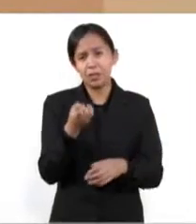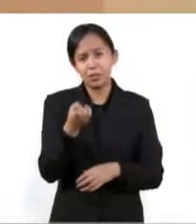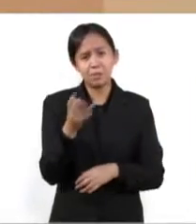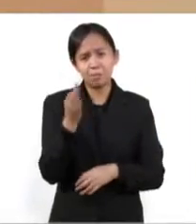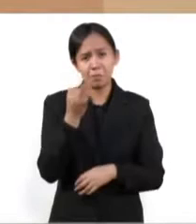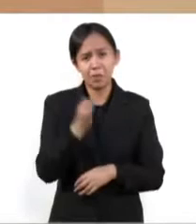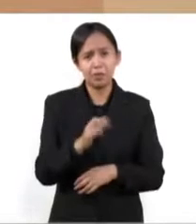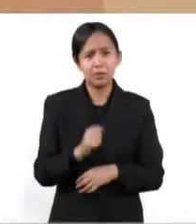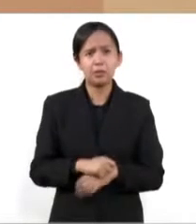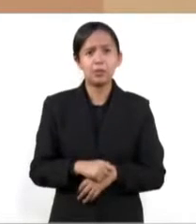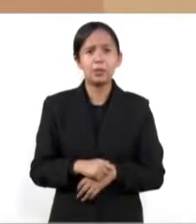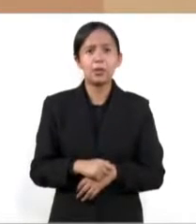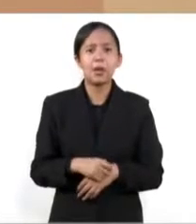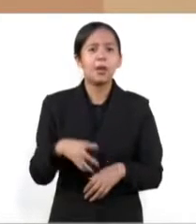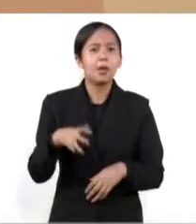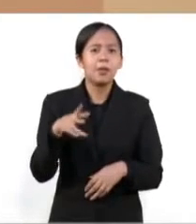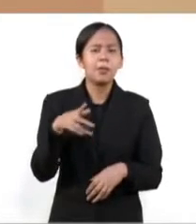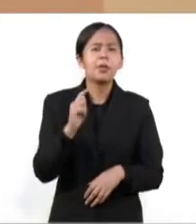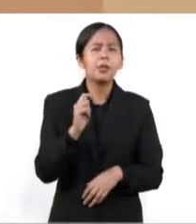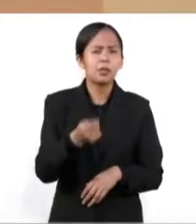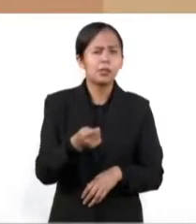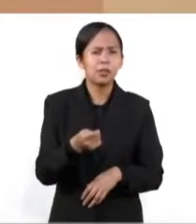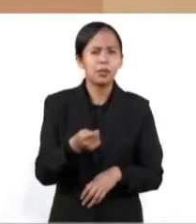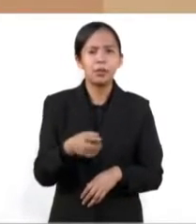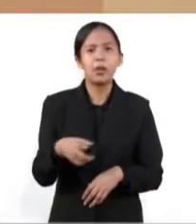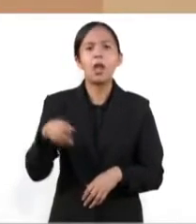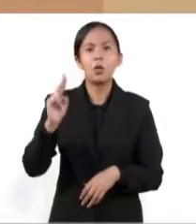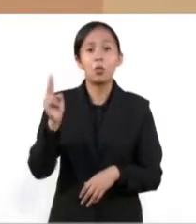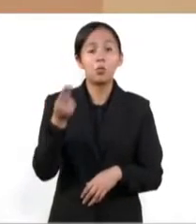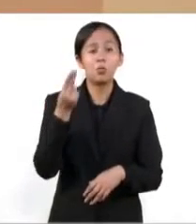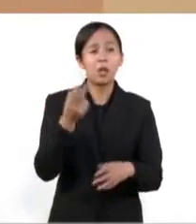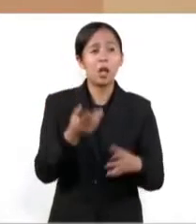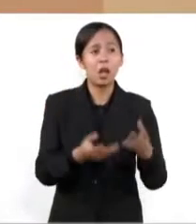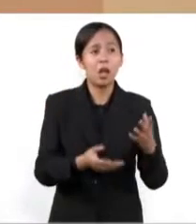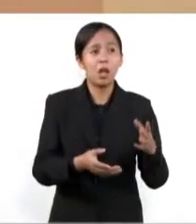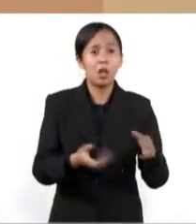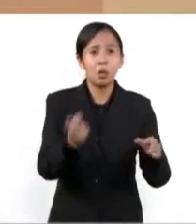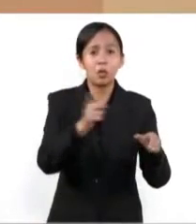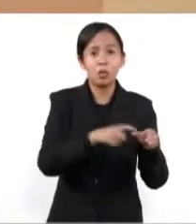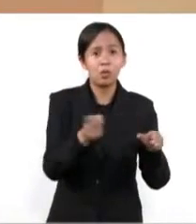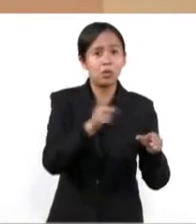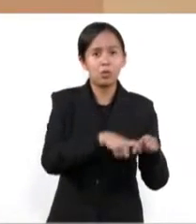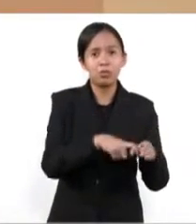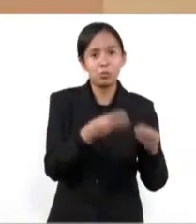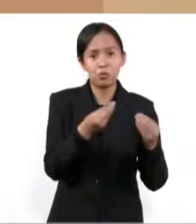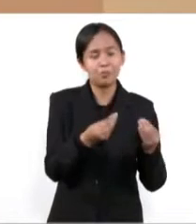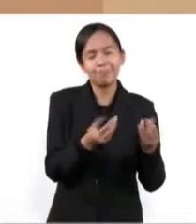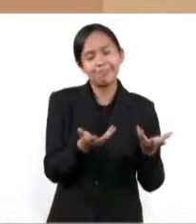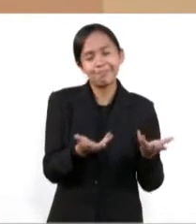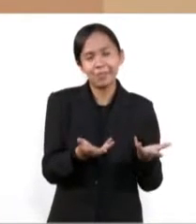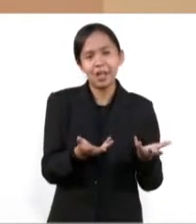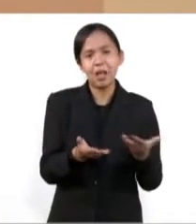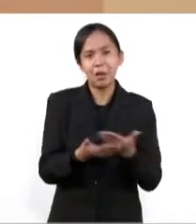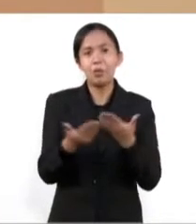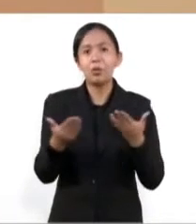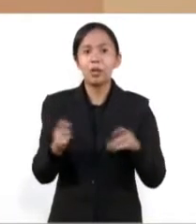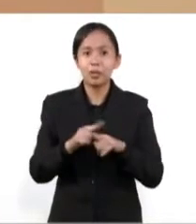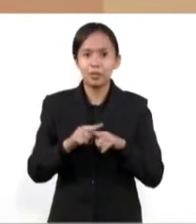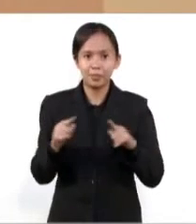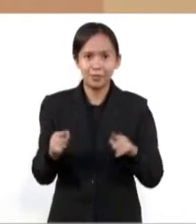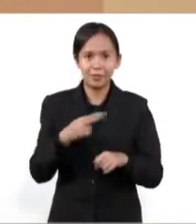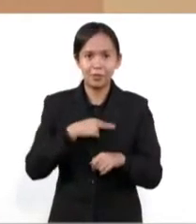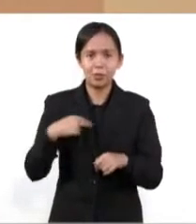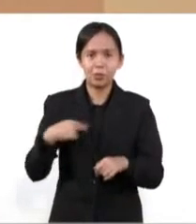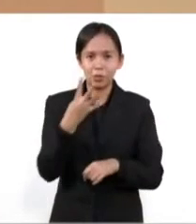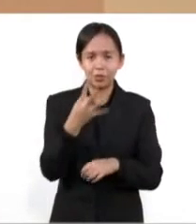hay todavía suficientes espacios para estudiar la universidad. Vamos avanzando, estamos mejor que lo que estábamos hace 4